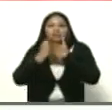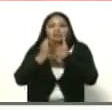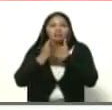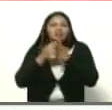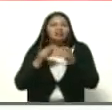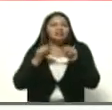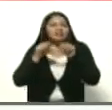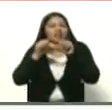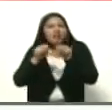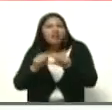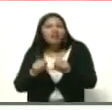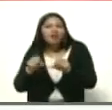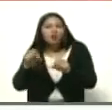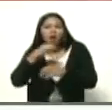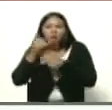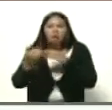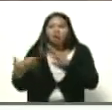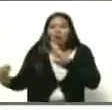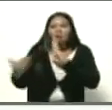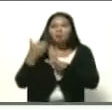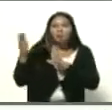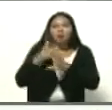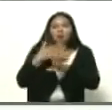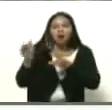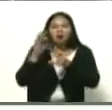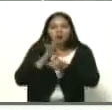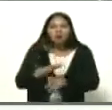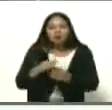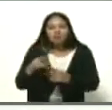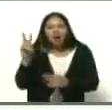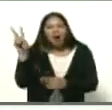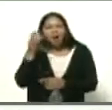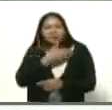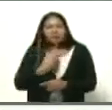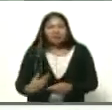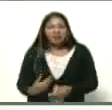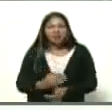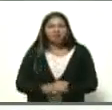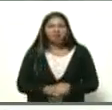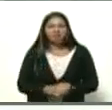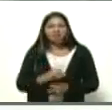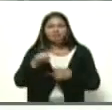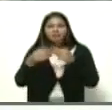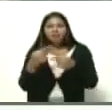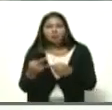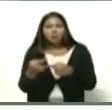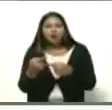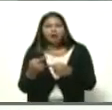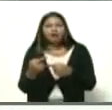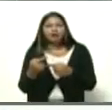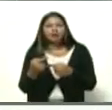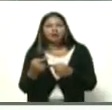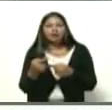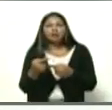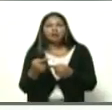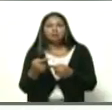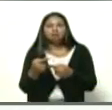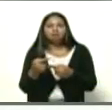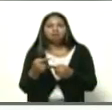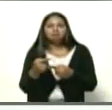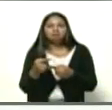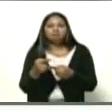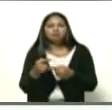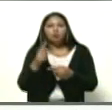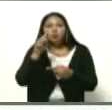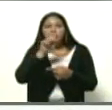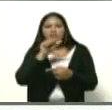plan de agresión extranjera a Venezuela y el derrocamiento del presidente. Luego el New York Times tarda una semana o 15 días, no recuerdo